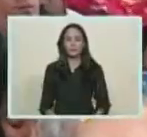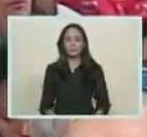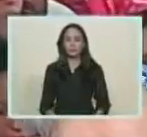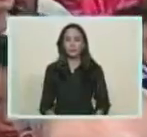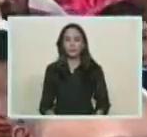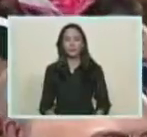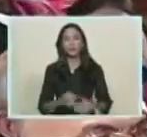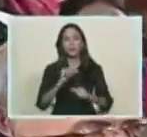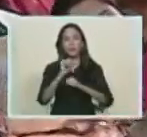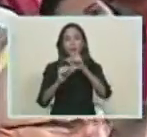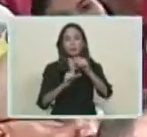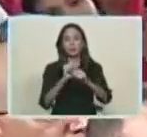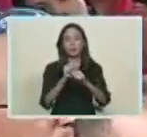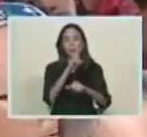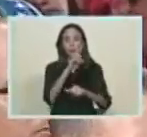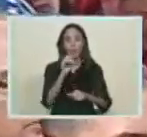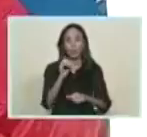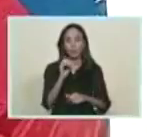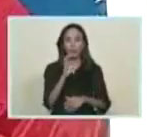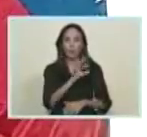Siglo XX en lo social.